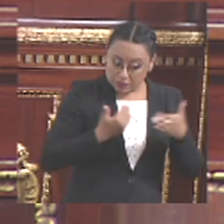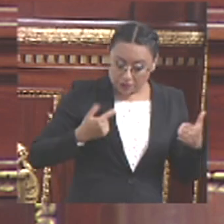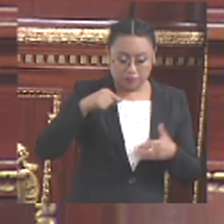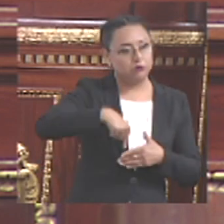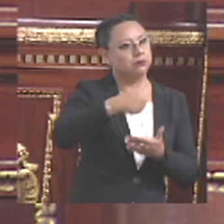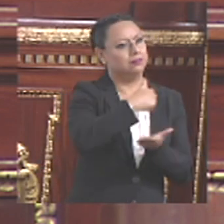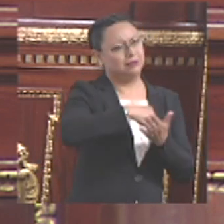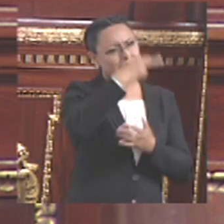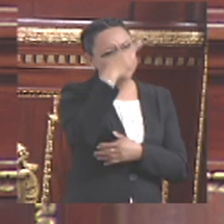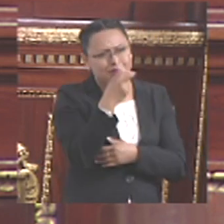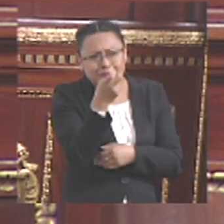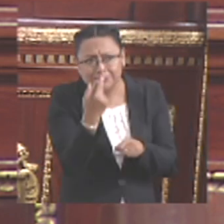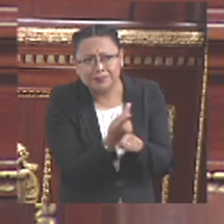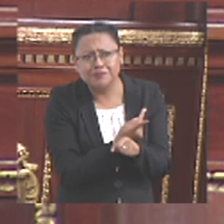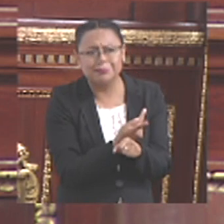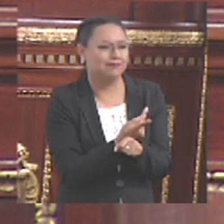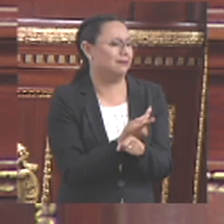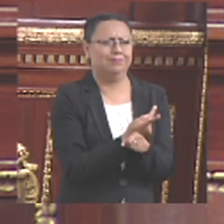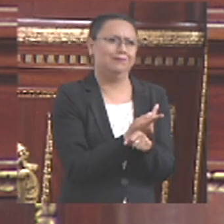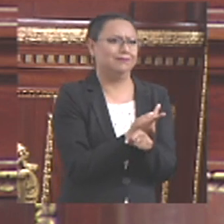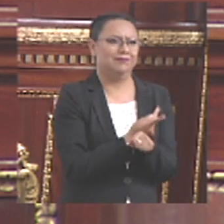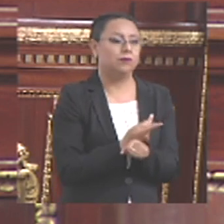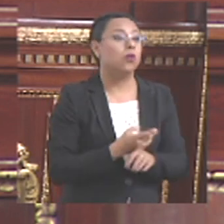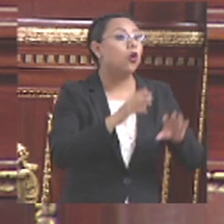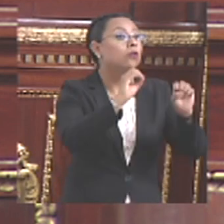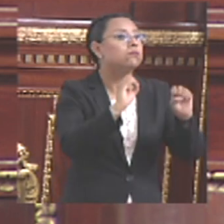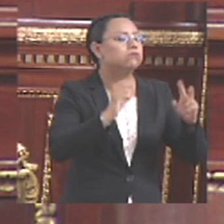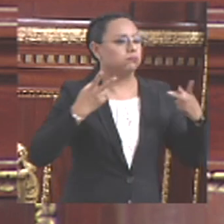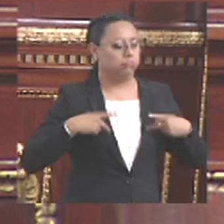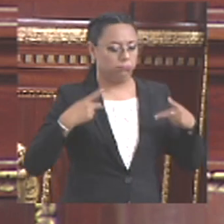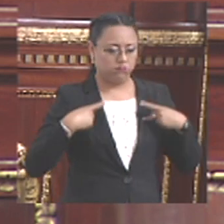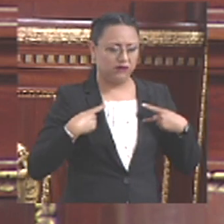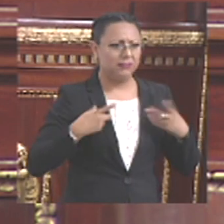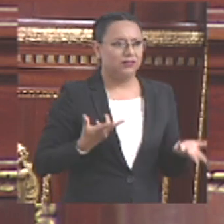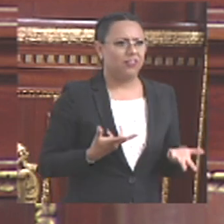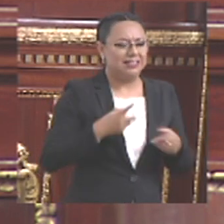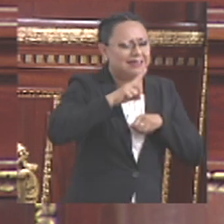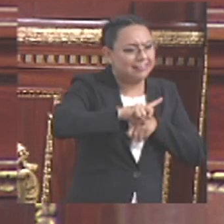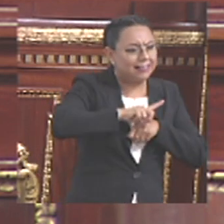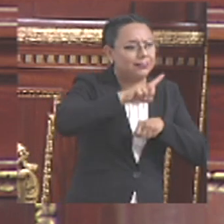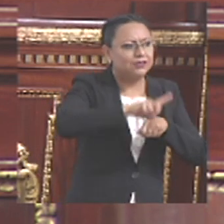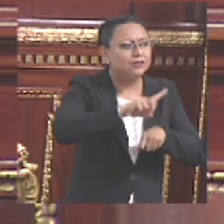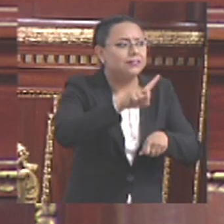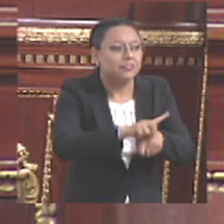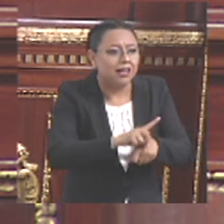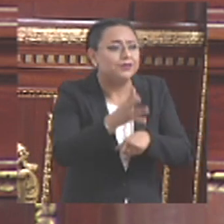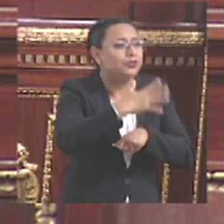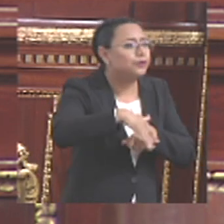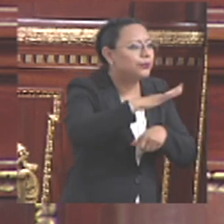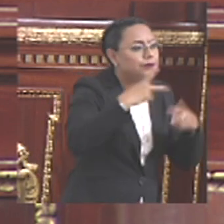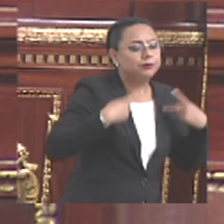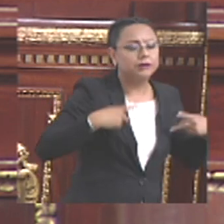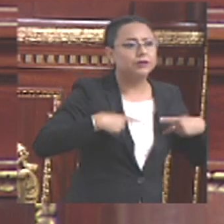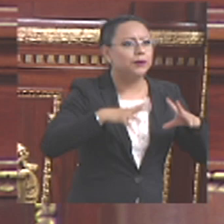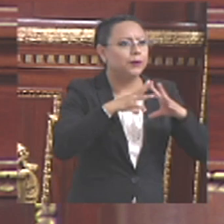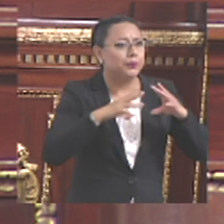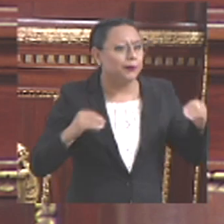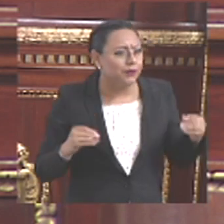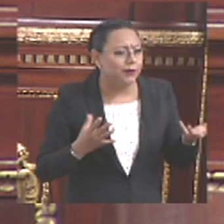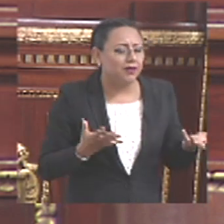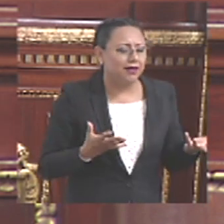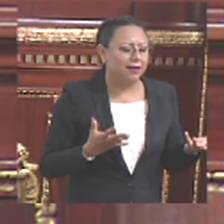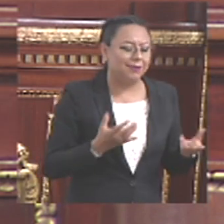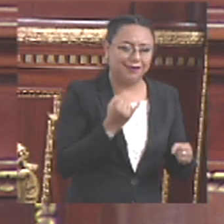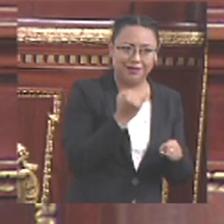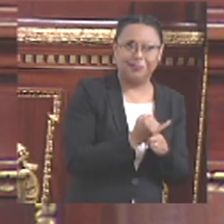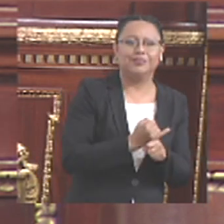capital. Personas desaparecidas que reclaman día a día una condición de injusticia y